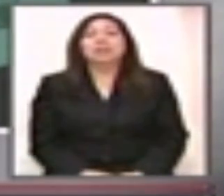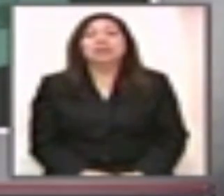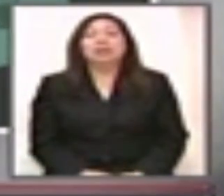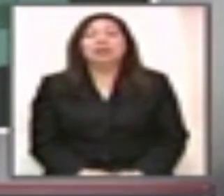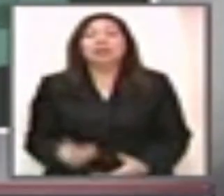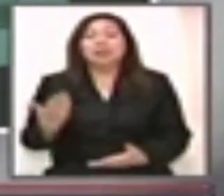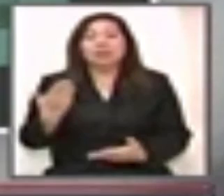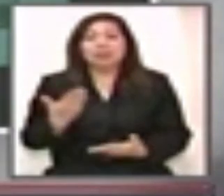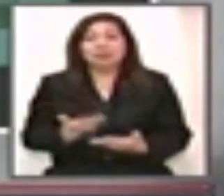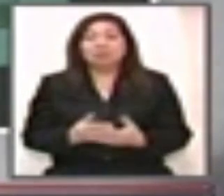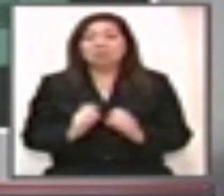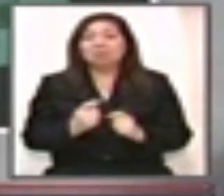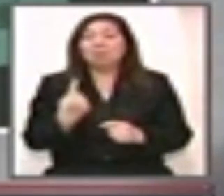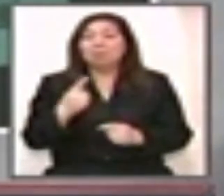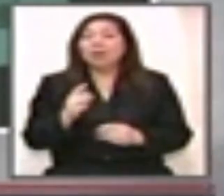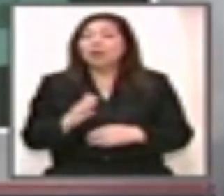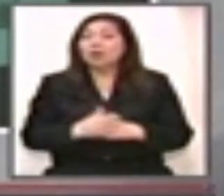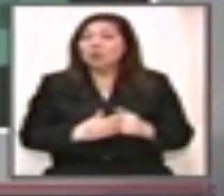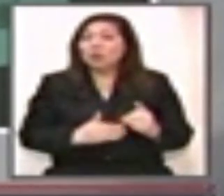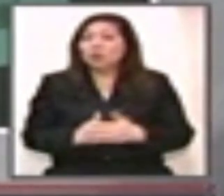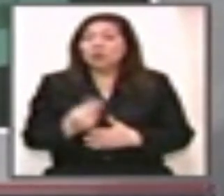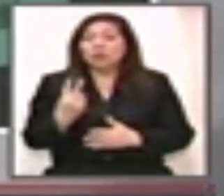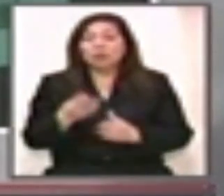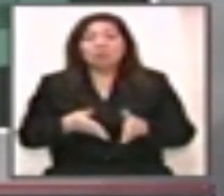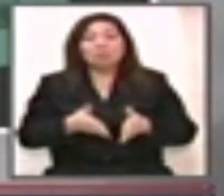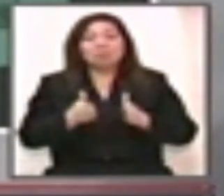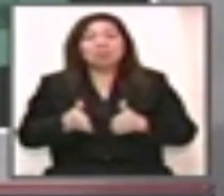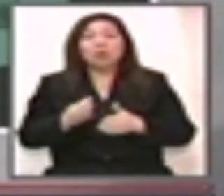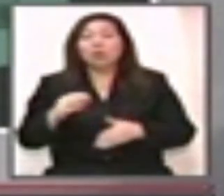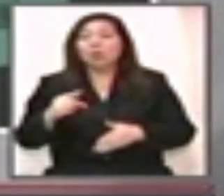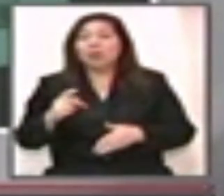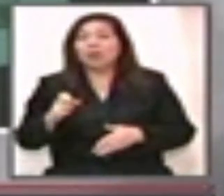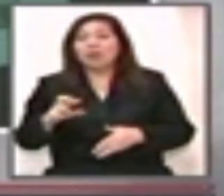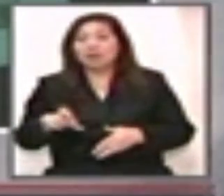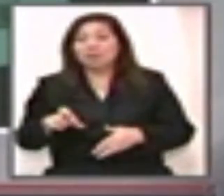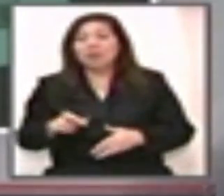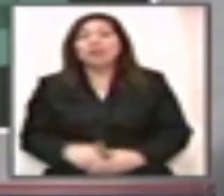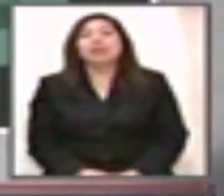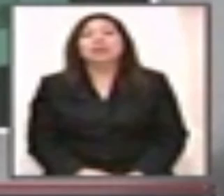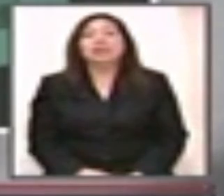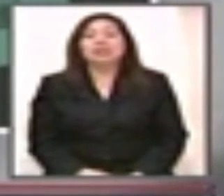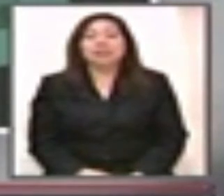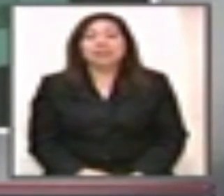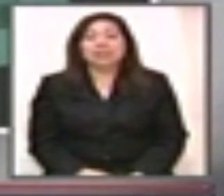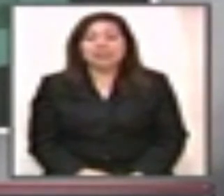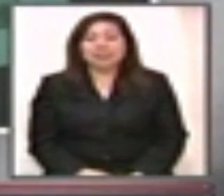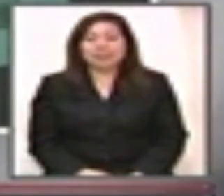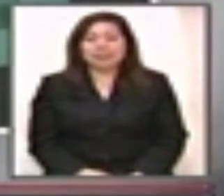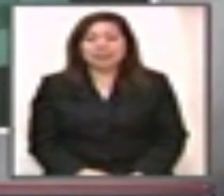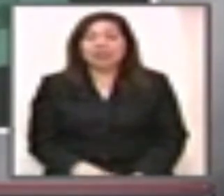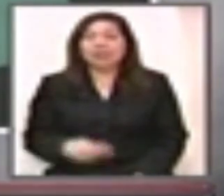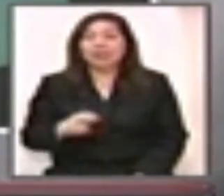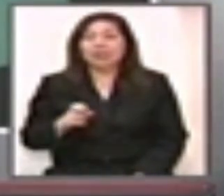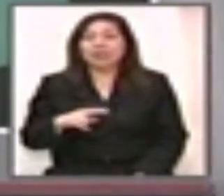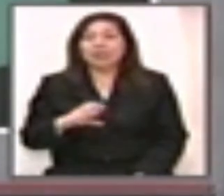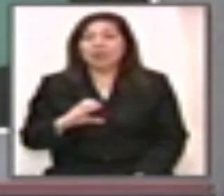han sido cedidos para la construcción de estos 2 grandes proyectos como Cuelap y el caso de